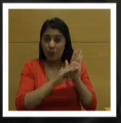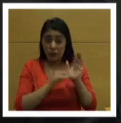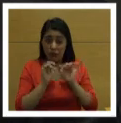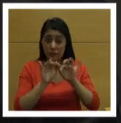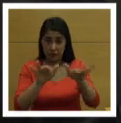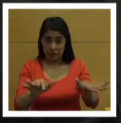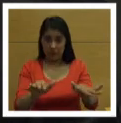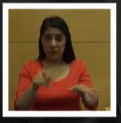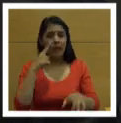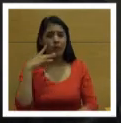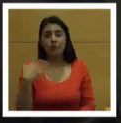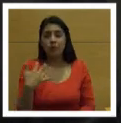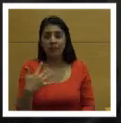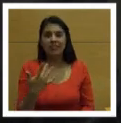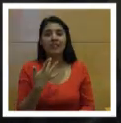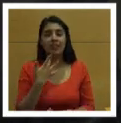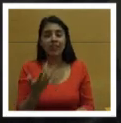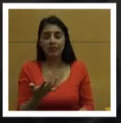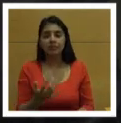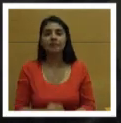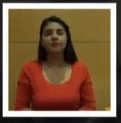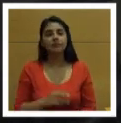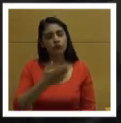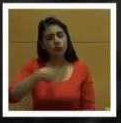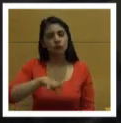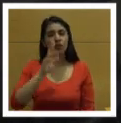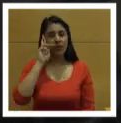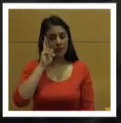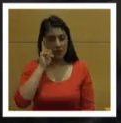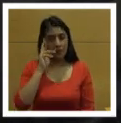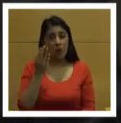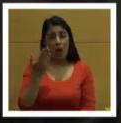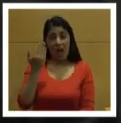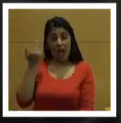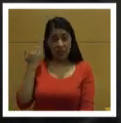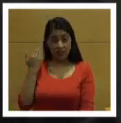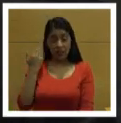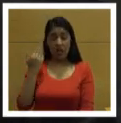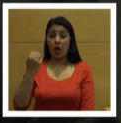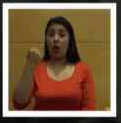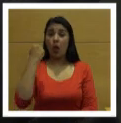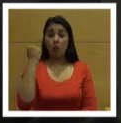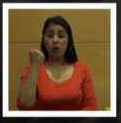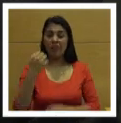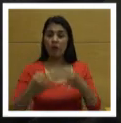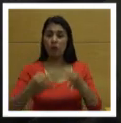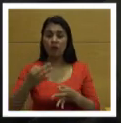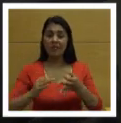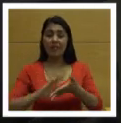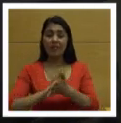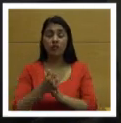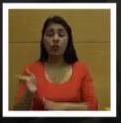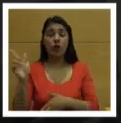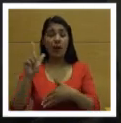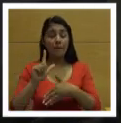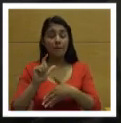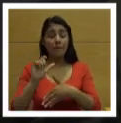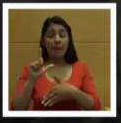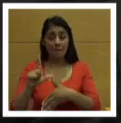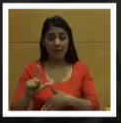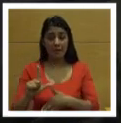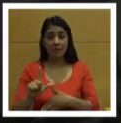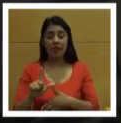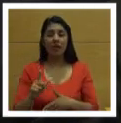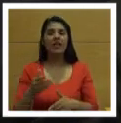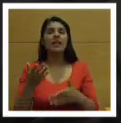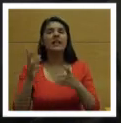queda de manifiesto si recordamos que antes de ellos, los poderes judiciales de Iberoamérica en materia de acceso a la justicia